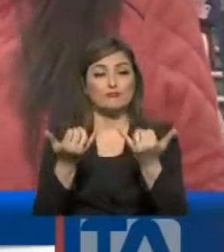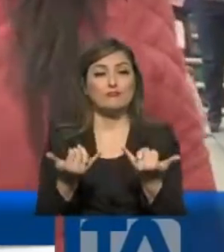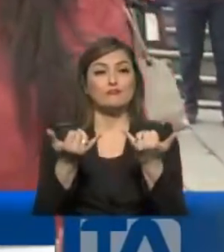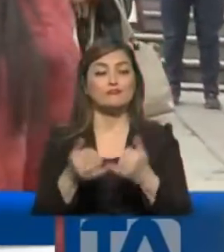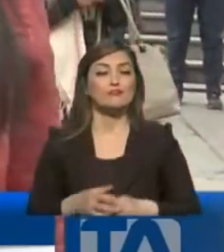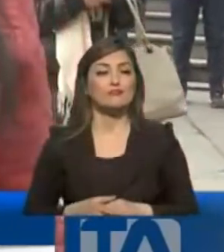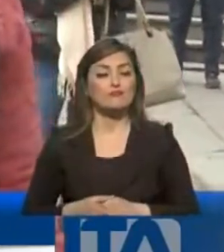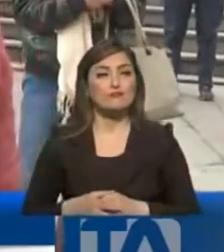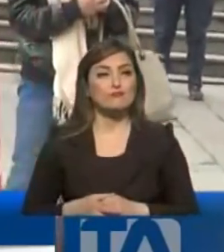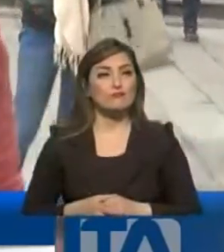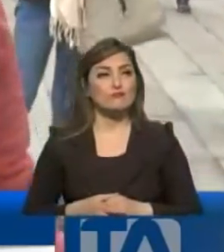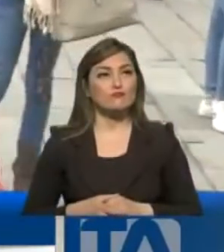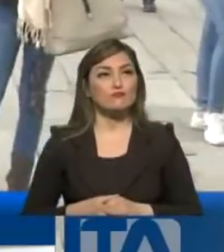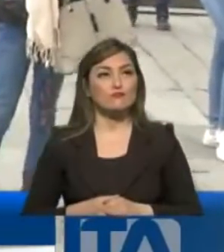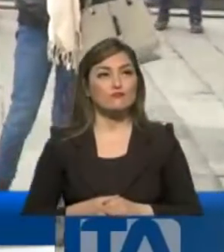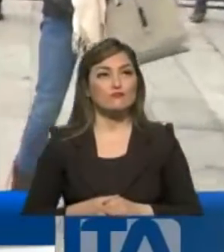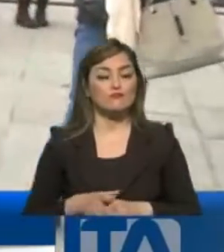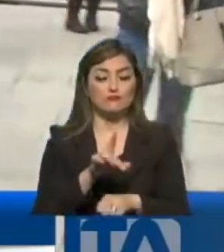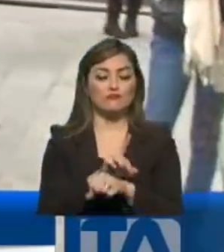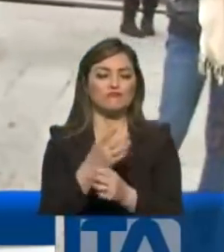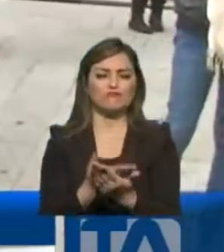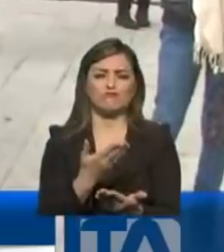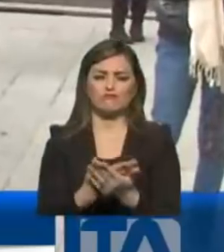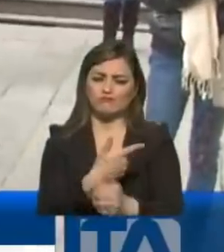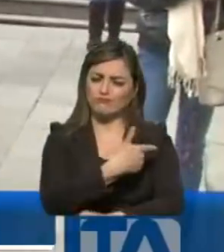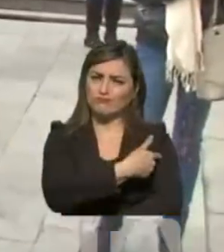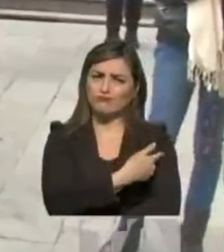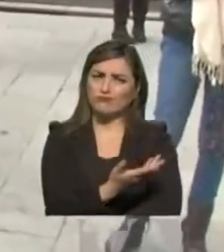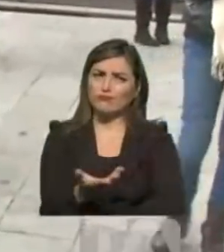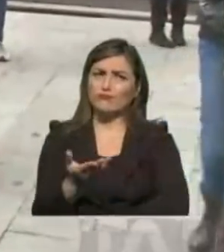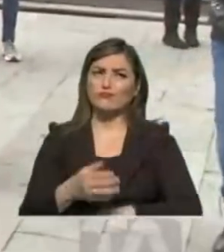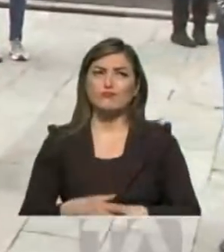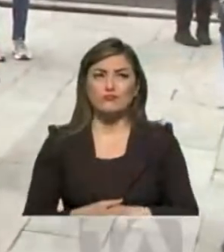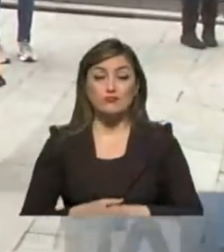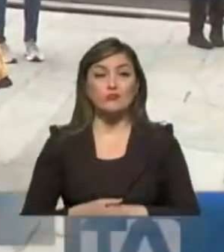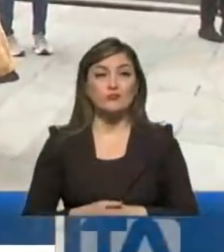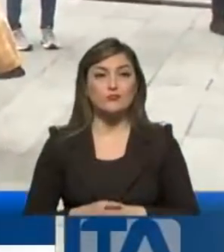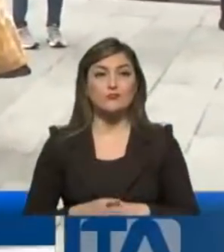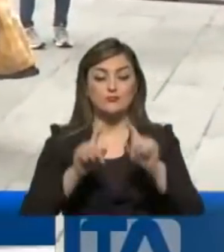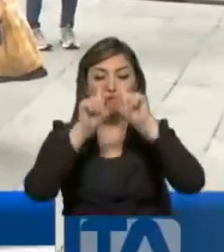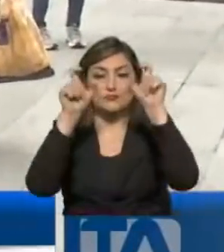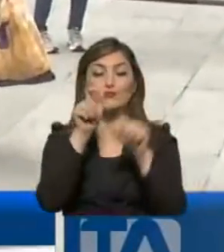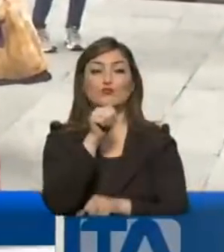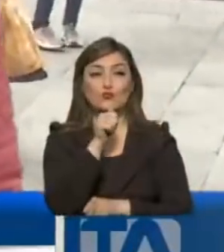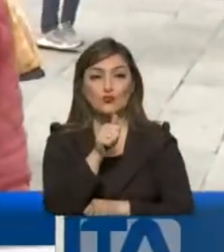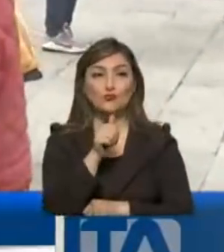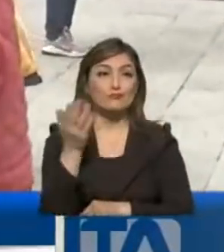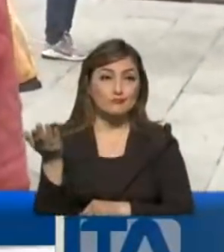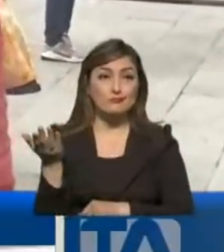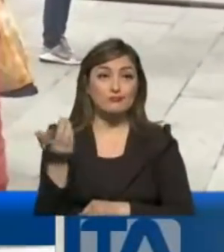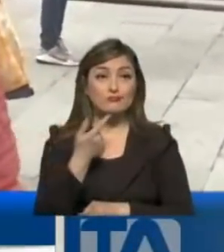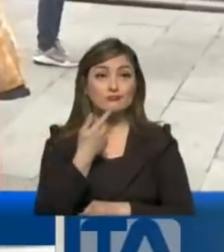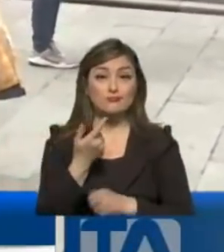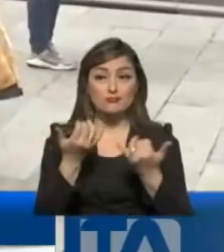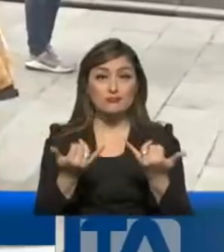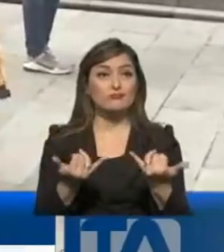En este momento es personal de salud que exige también ser vacunado. Ellos son parte de empresas privadas, sin embargo, aseguran